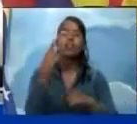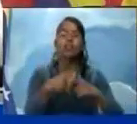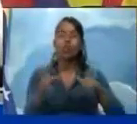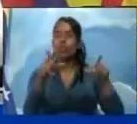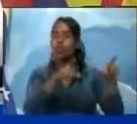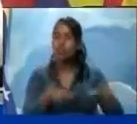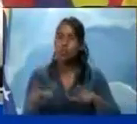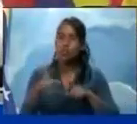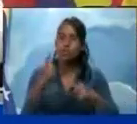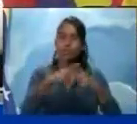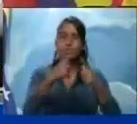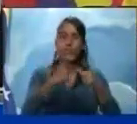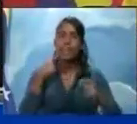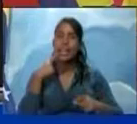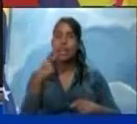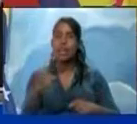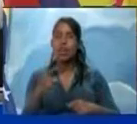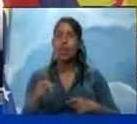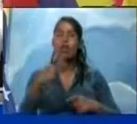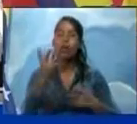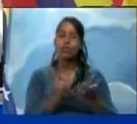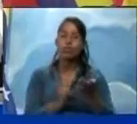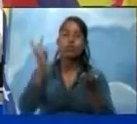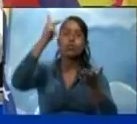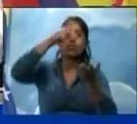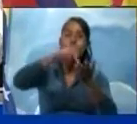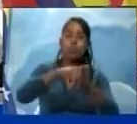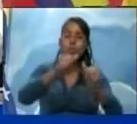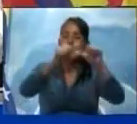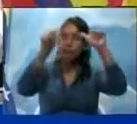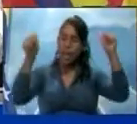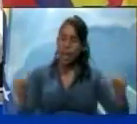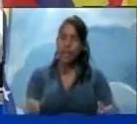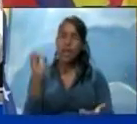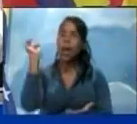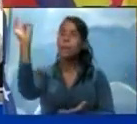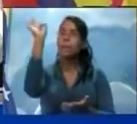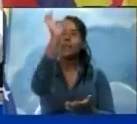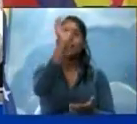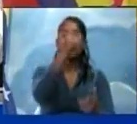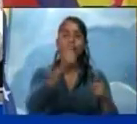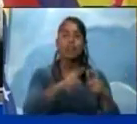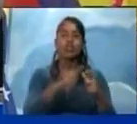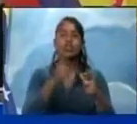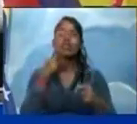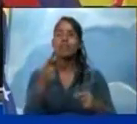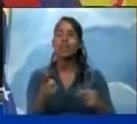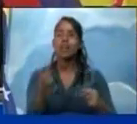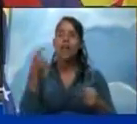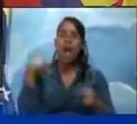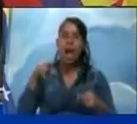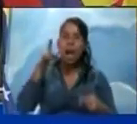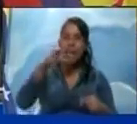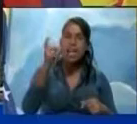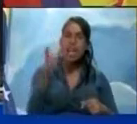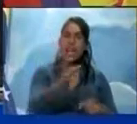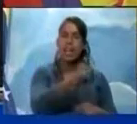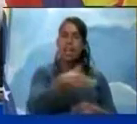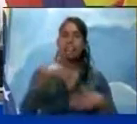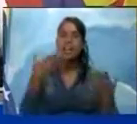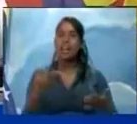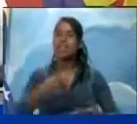Rico. Y el evangelista cuando subió al púlpito a predicar, el evangelista dijo, hay gentes que